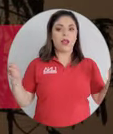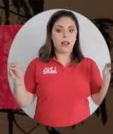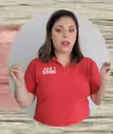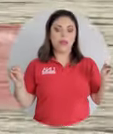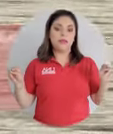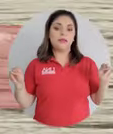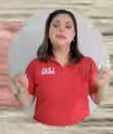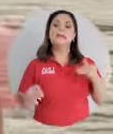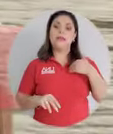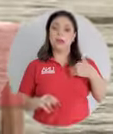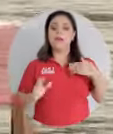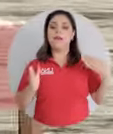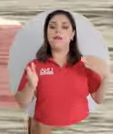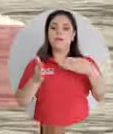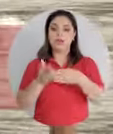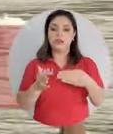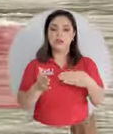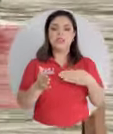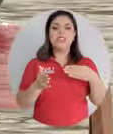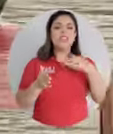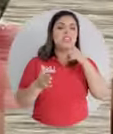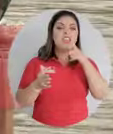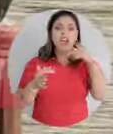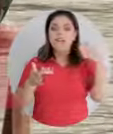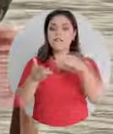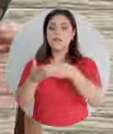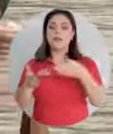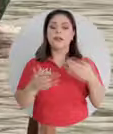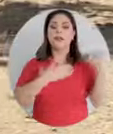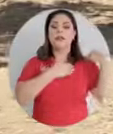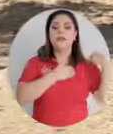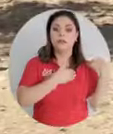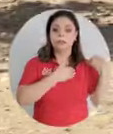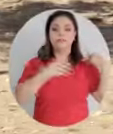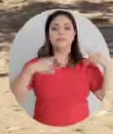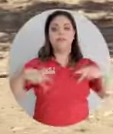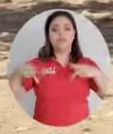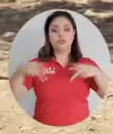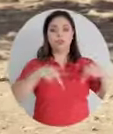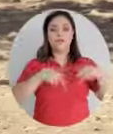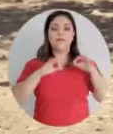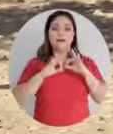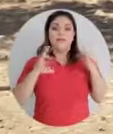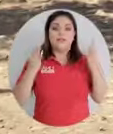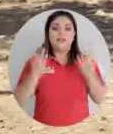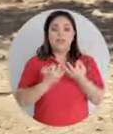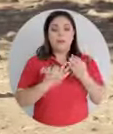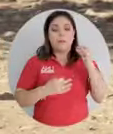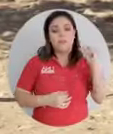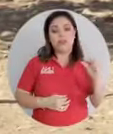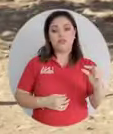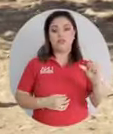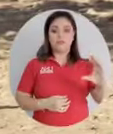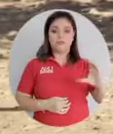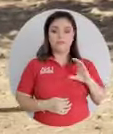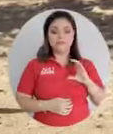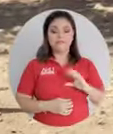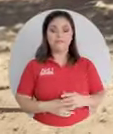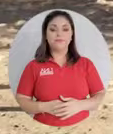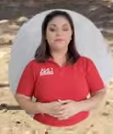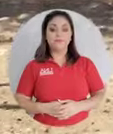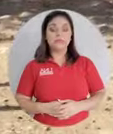lamentablemente esos efectos están cayendo sobre los hombros de los hogares con menos ingresos. Sí, una